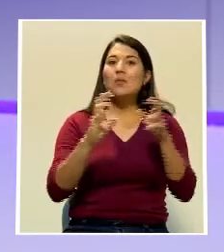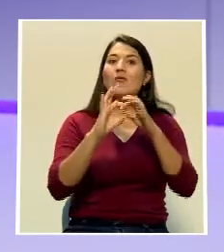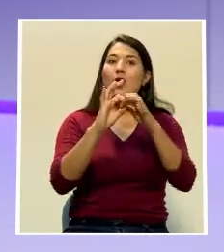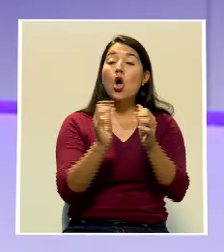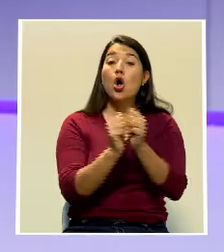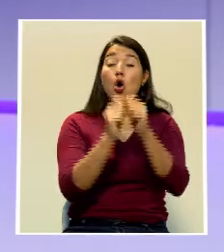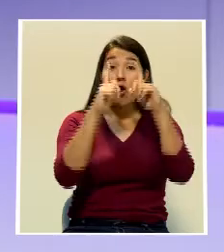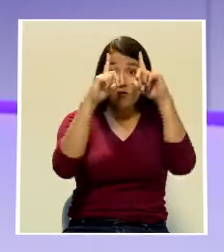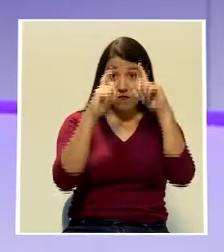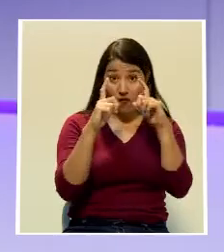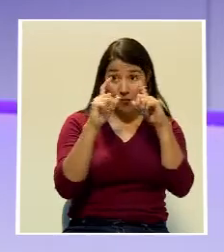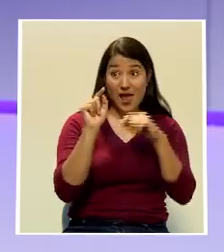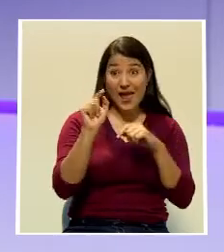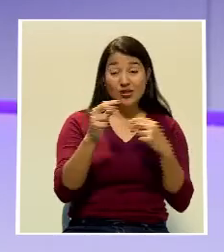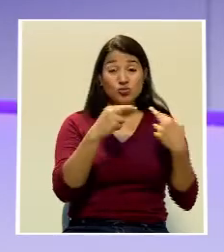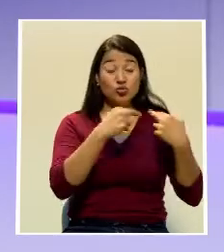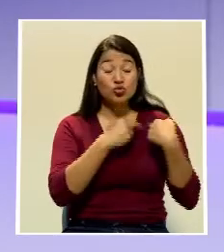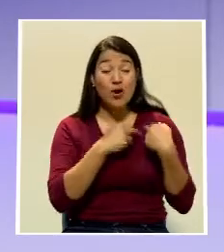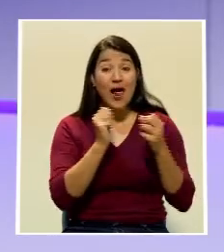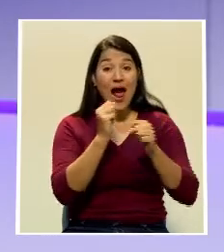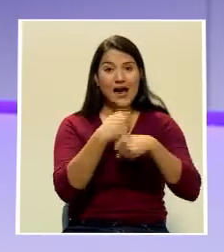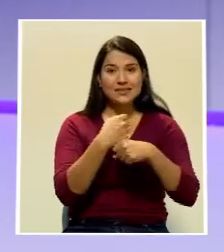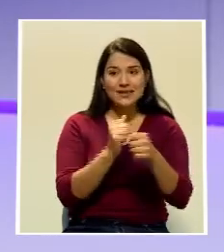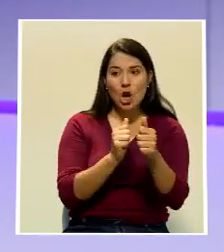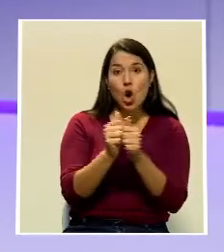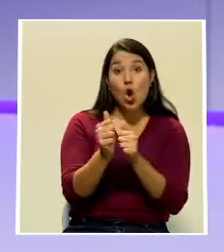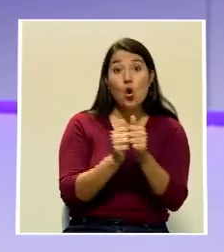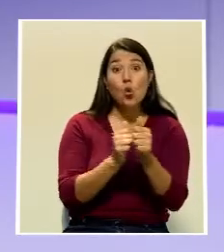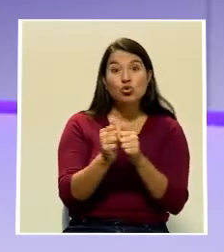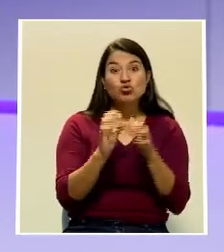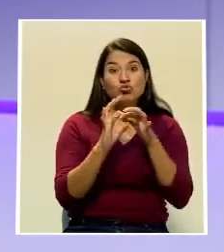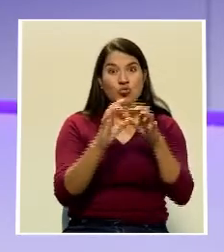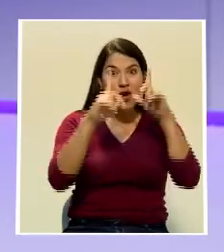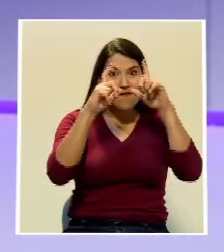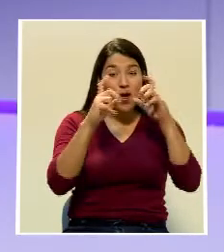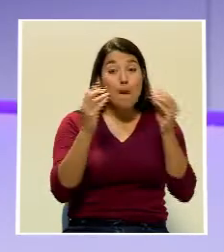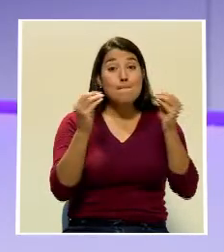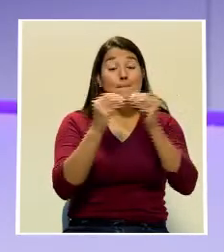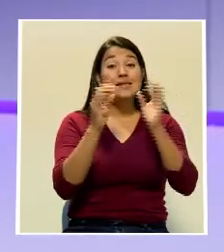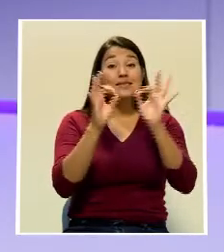los concursos de fotografía más importantes para prensa,